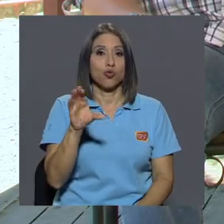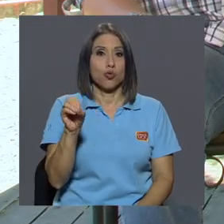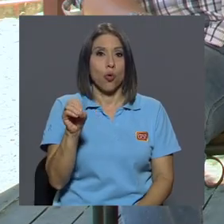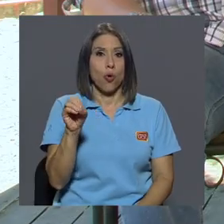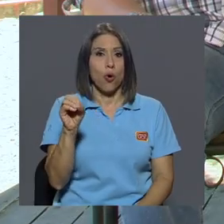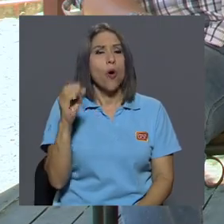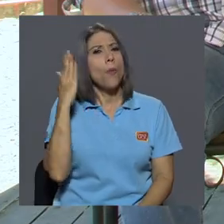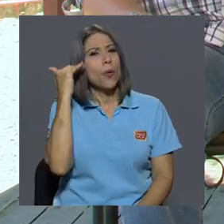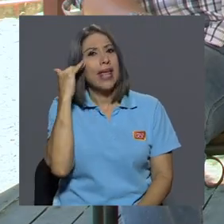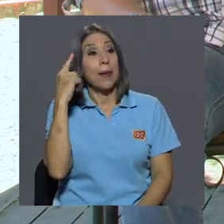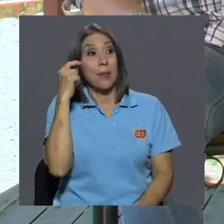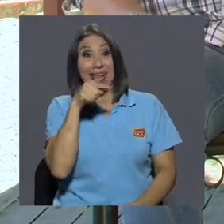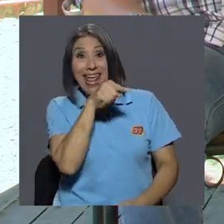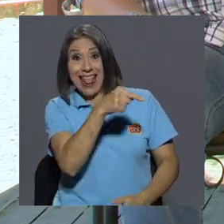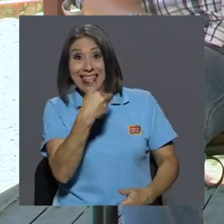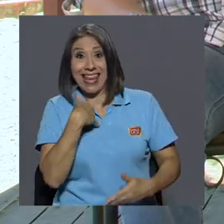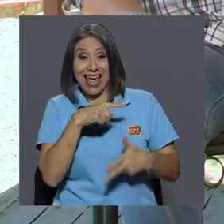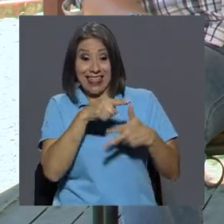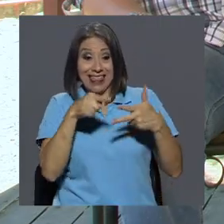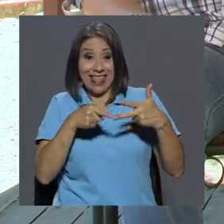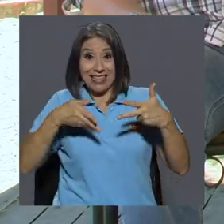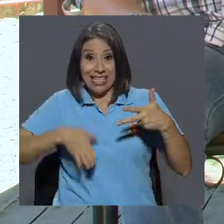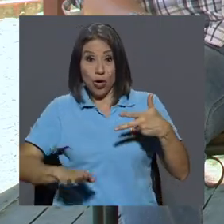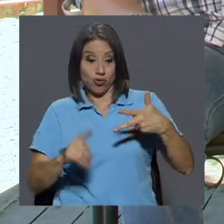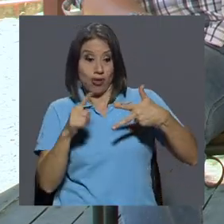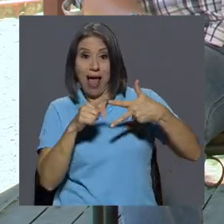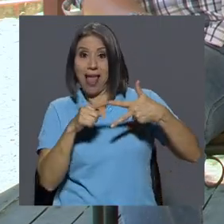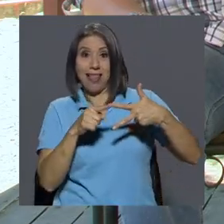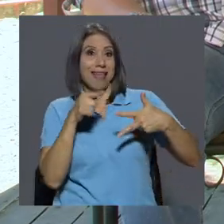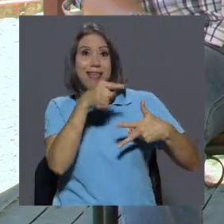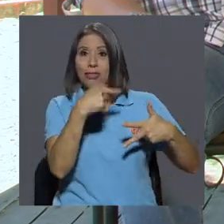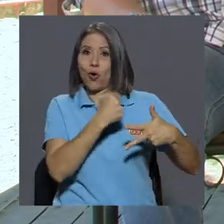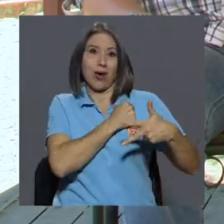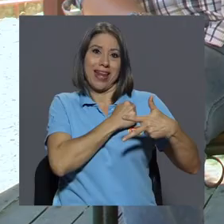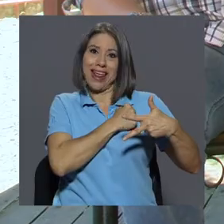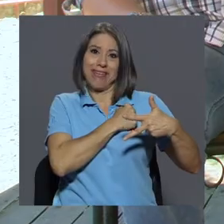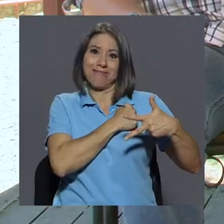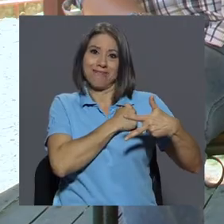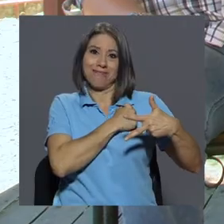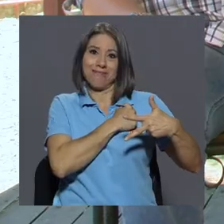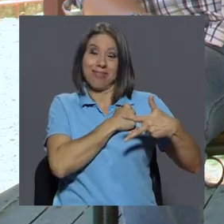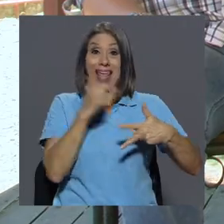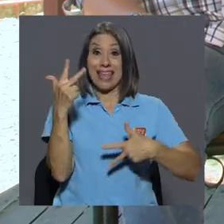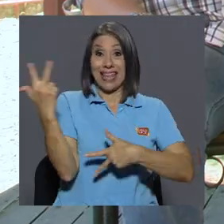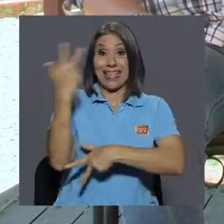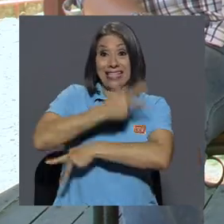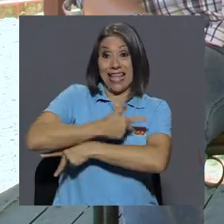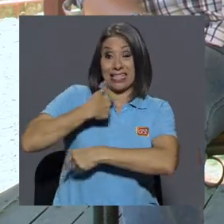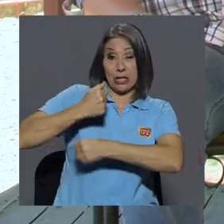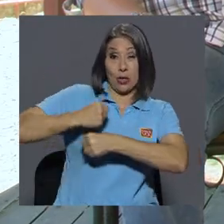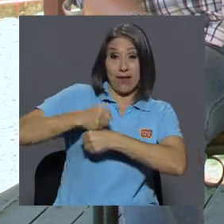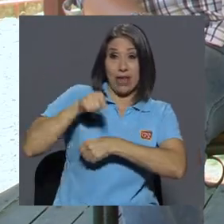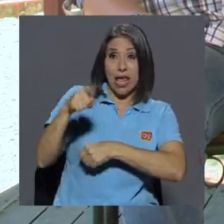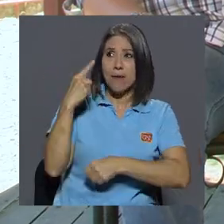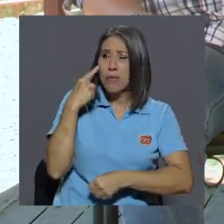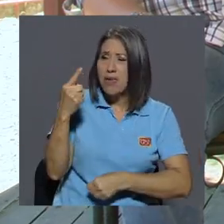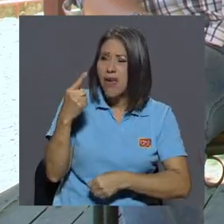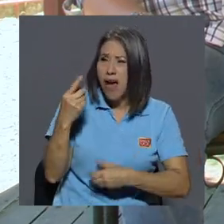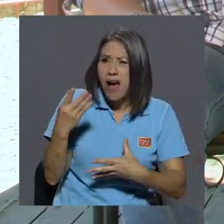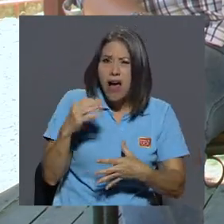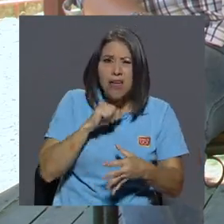Porque tenían 3 hijos y al de en medio no lo querían. Y yo a los 3 días de estar ahí viendo esa injusticia no